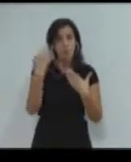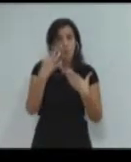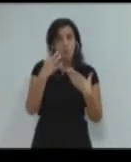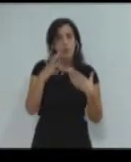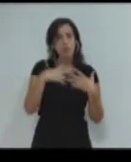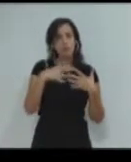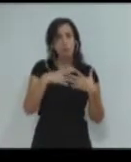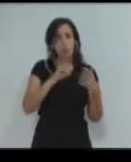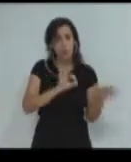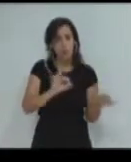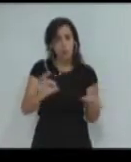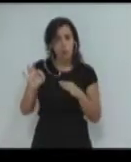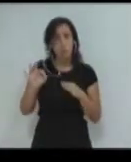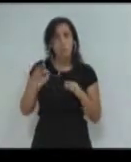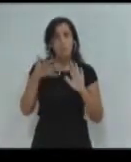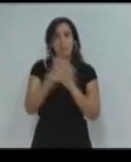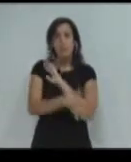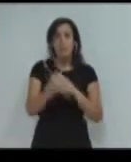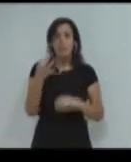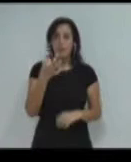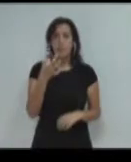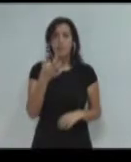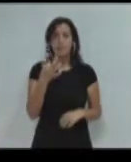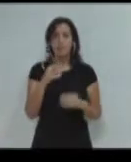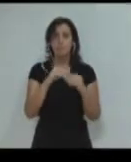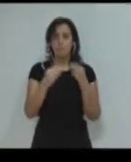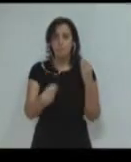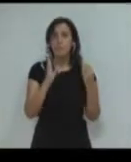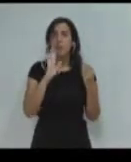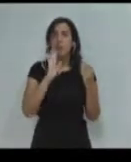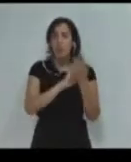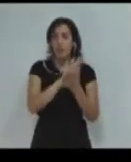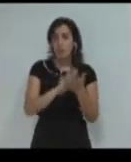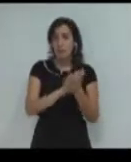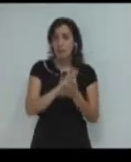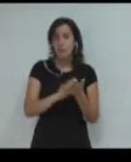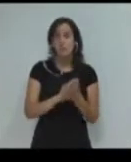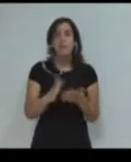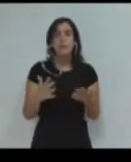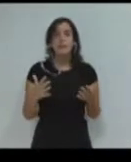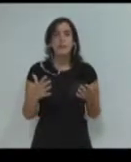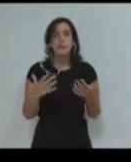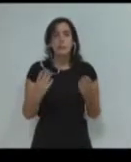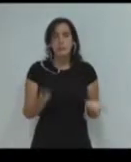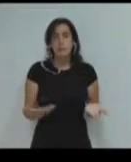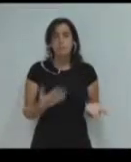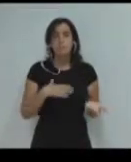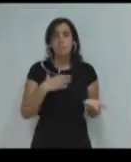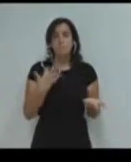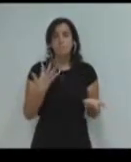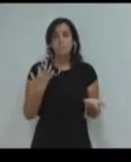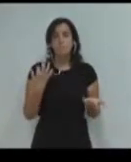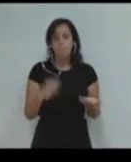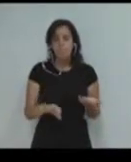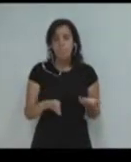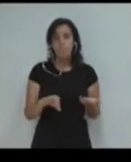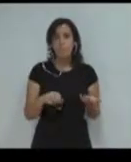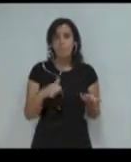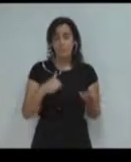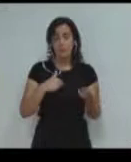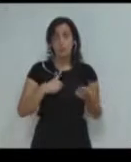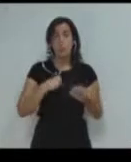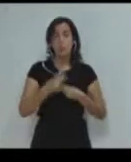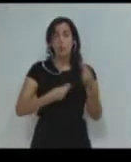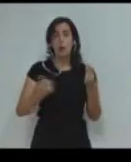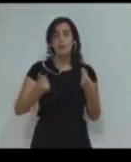estructurarla. Tenemos que decir al documento, esto es, ya lo hablábamos antes, es que a lo mejor de tanto que lo hago, para mí es